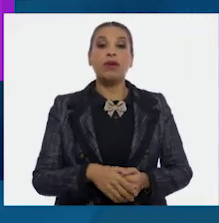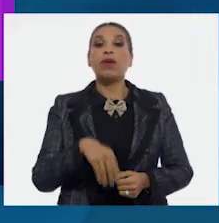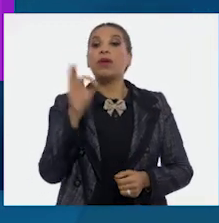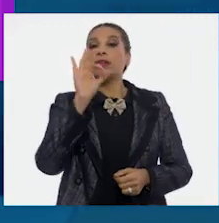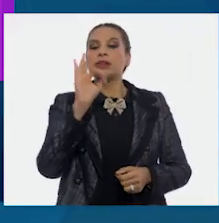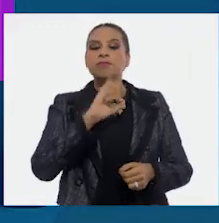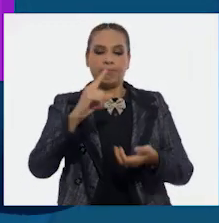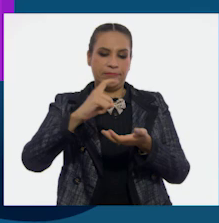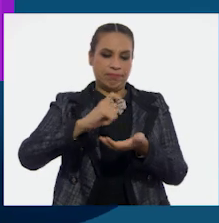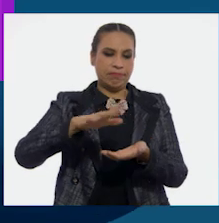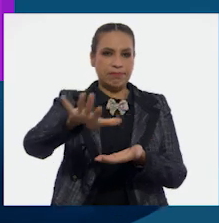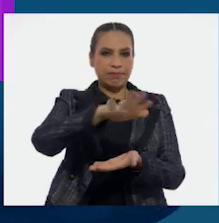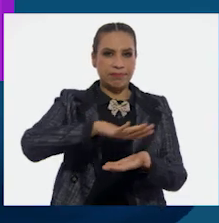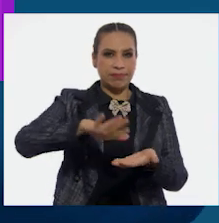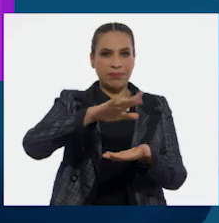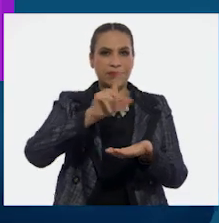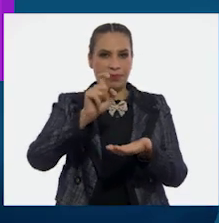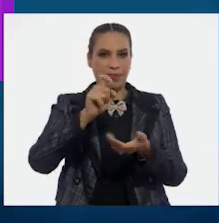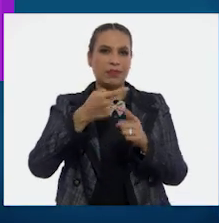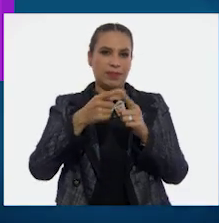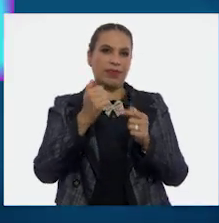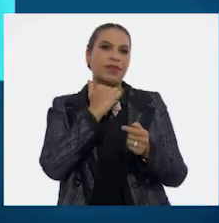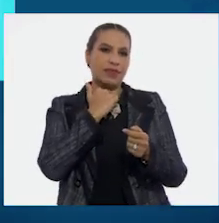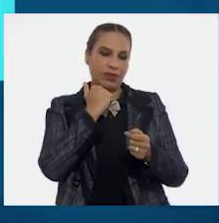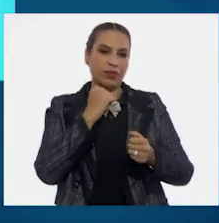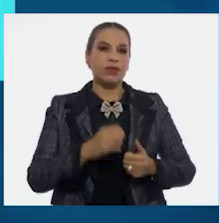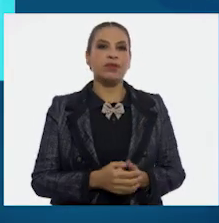aplica desinfectante a base de agua y alcohol.